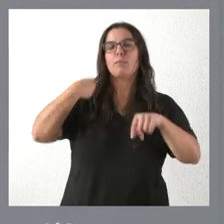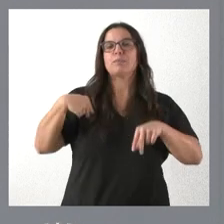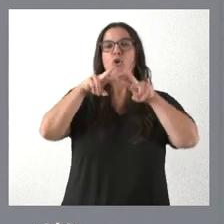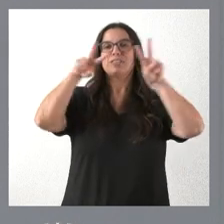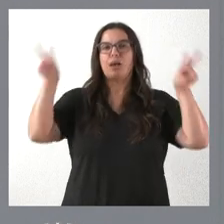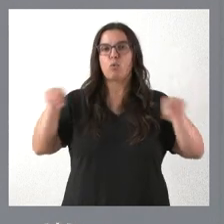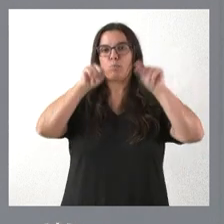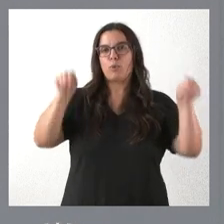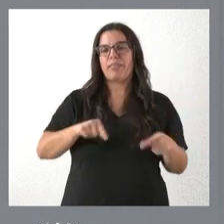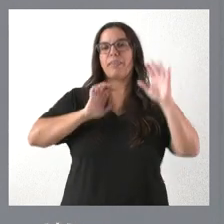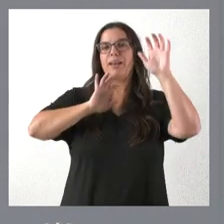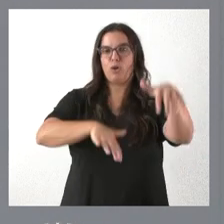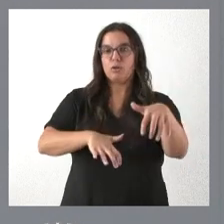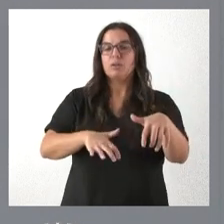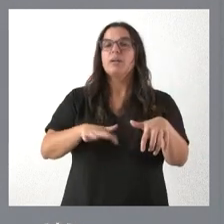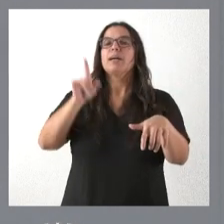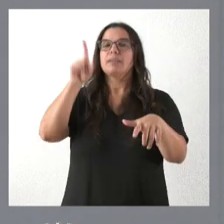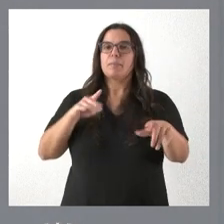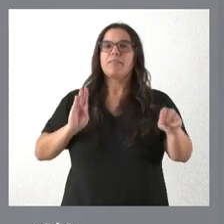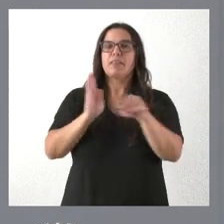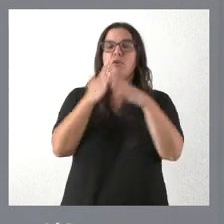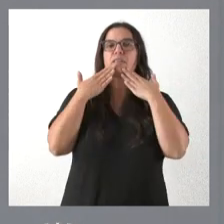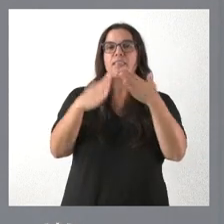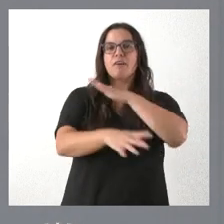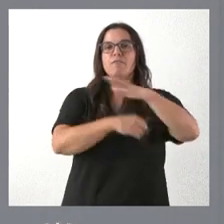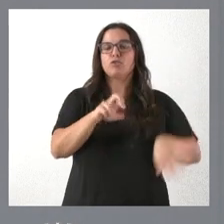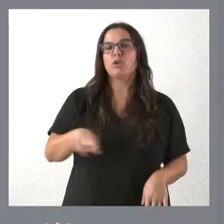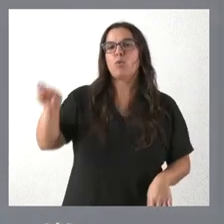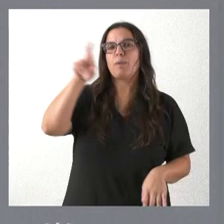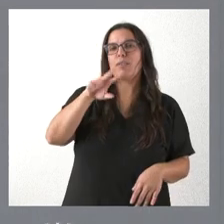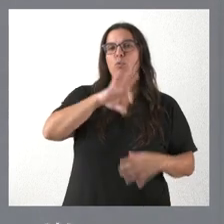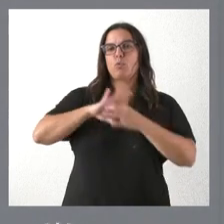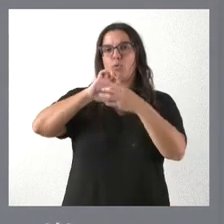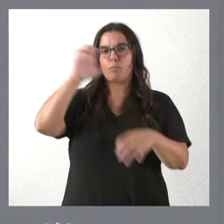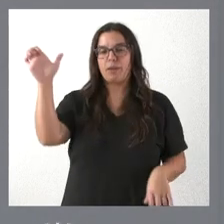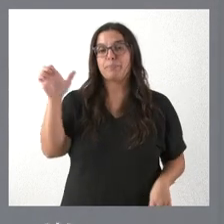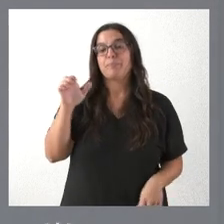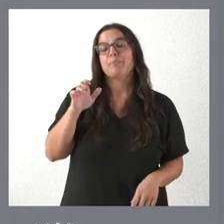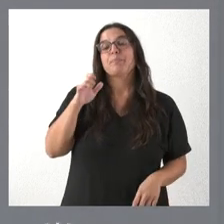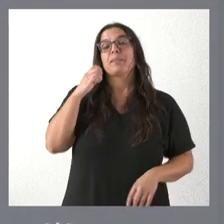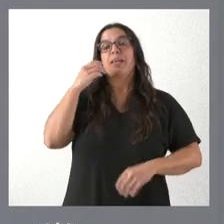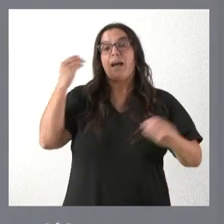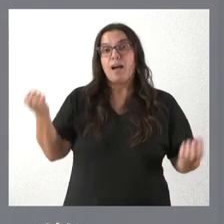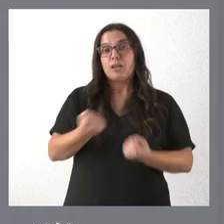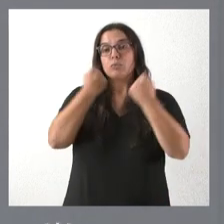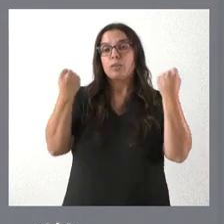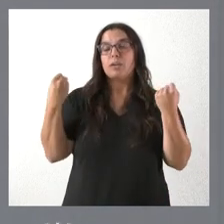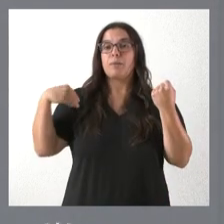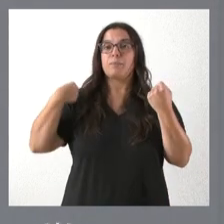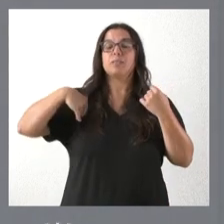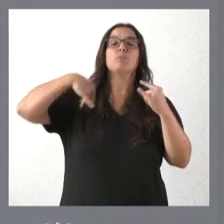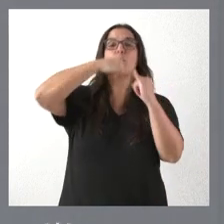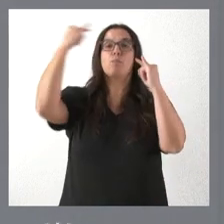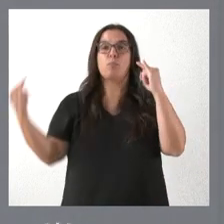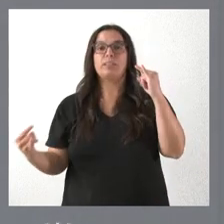León también se financia con fondos de recuperación de la Unión Europea y las actuaciones se centran en la sillería del puente en